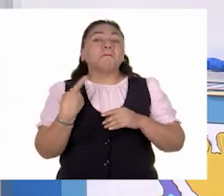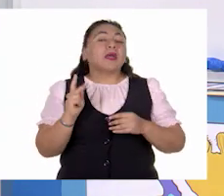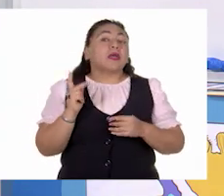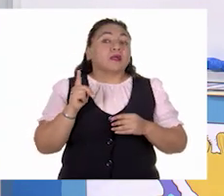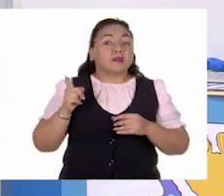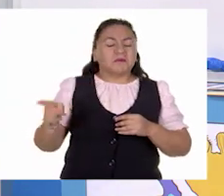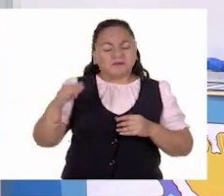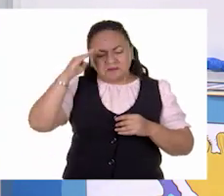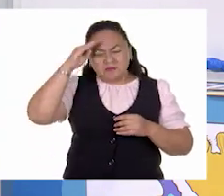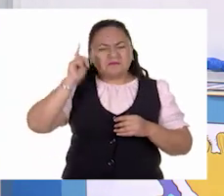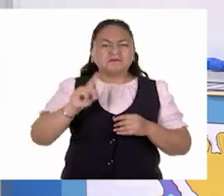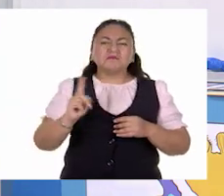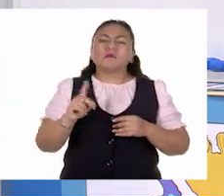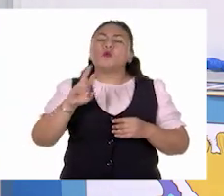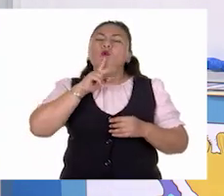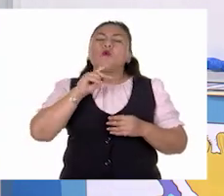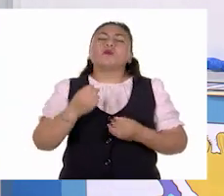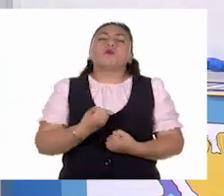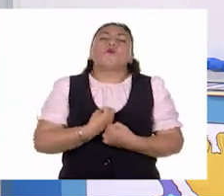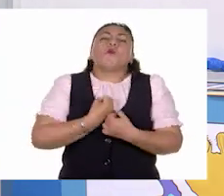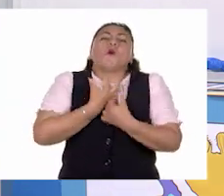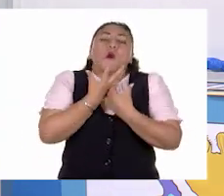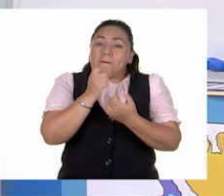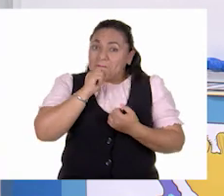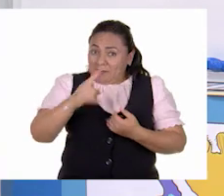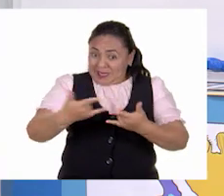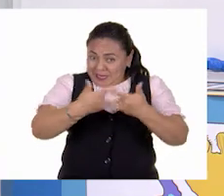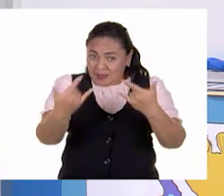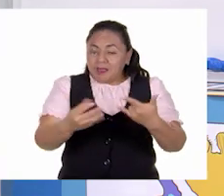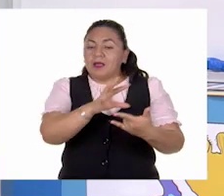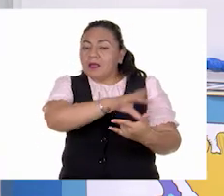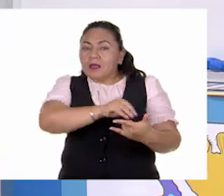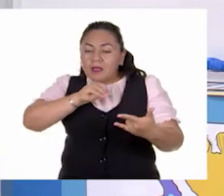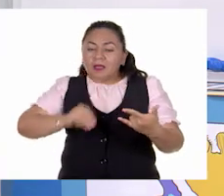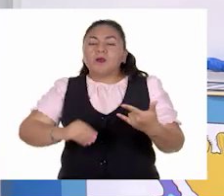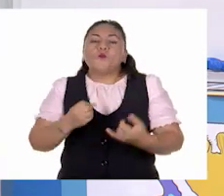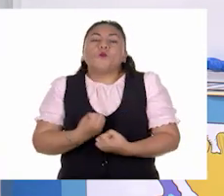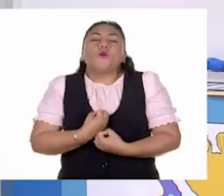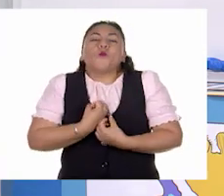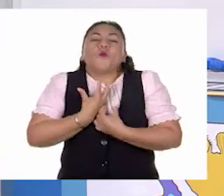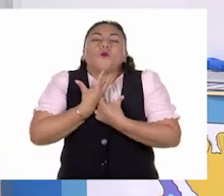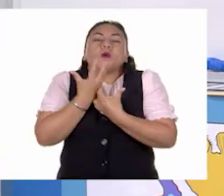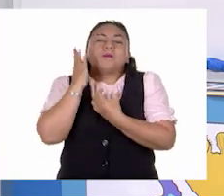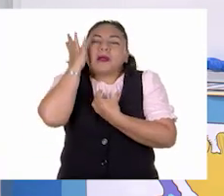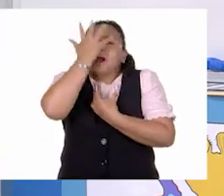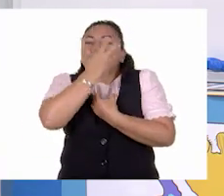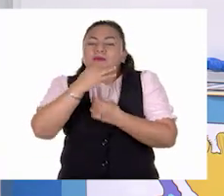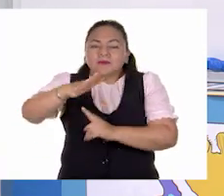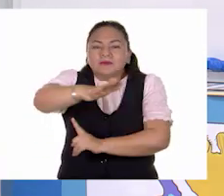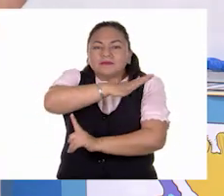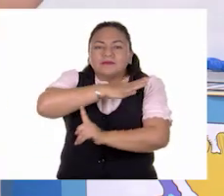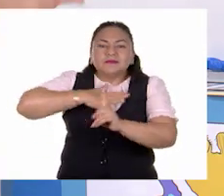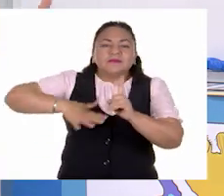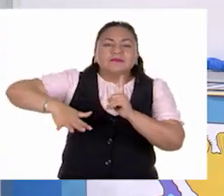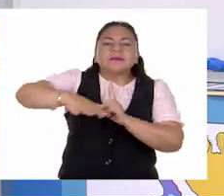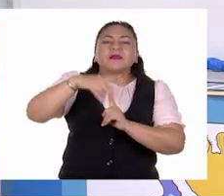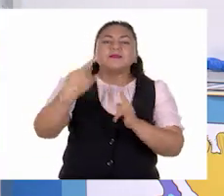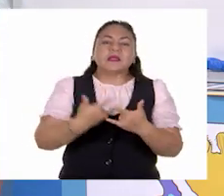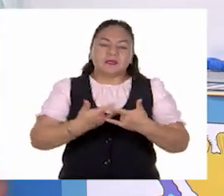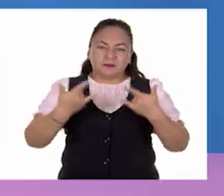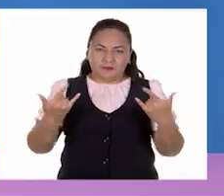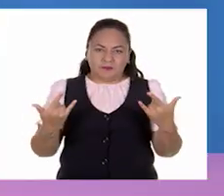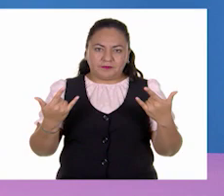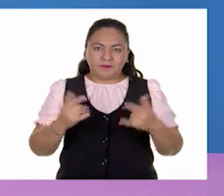pero decidió crear un poema en el que resalta el ambiente maravilloso en que transcurre una parte de la